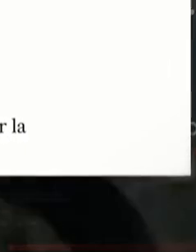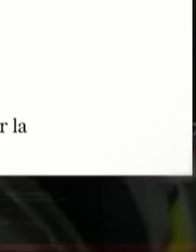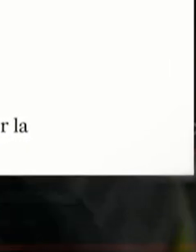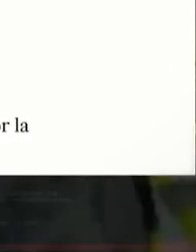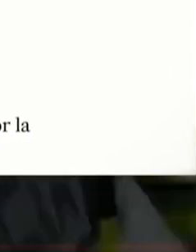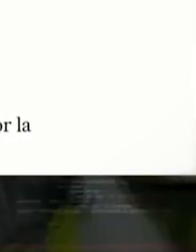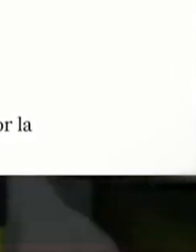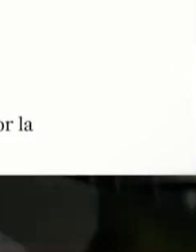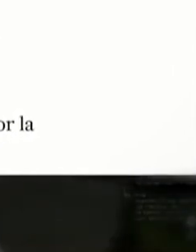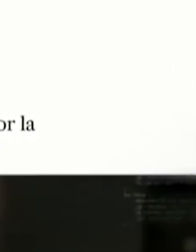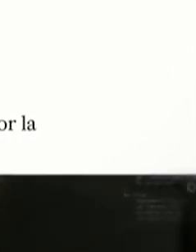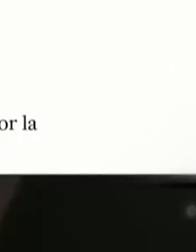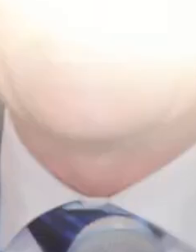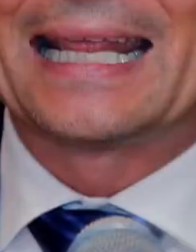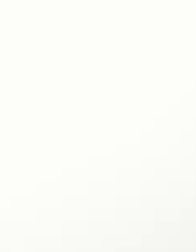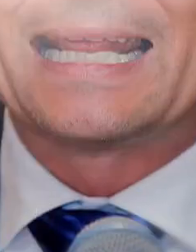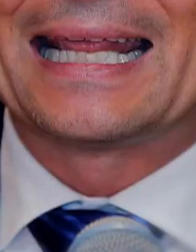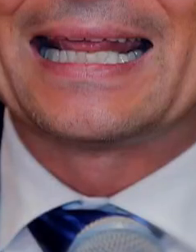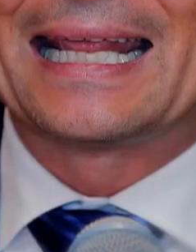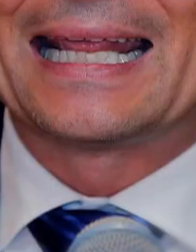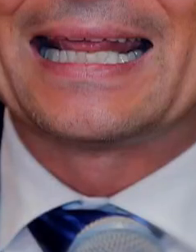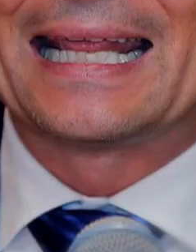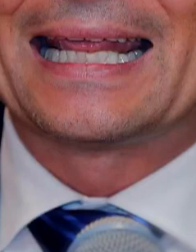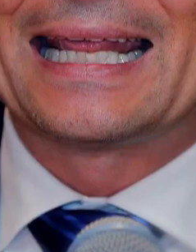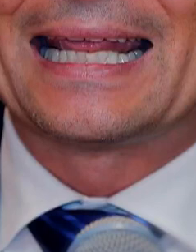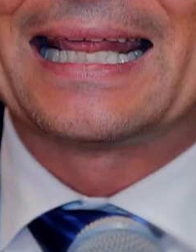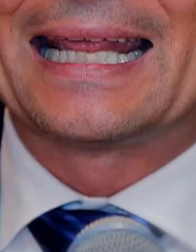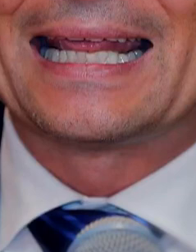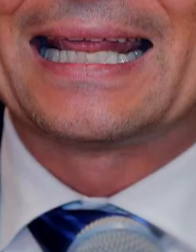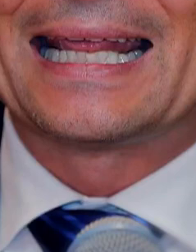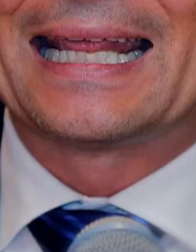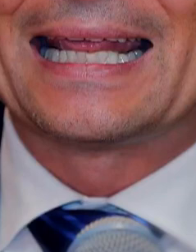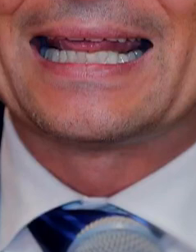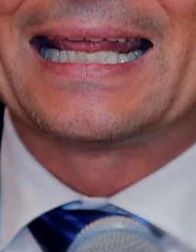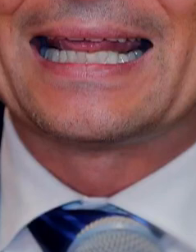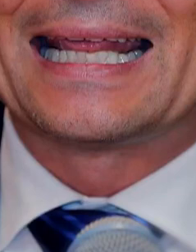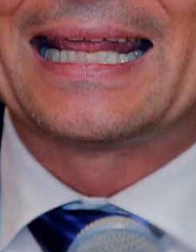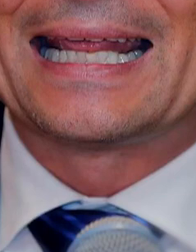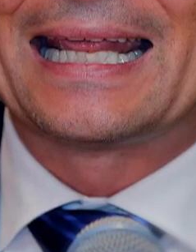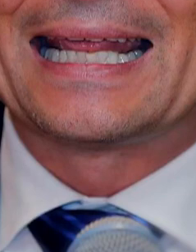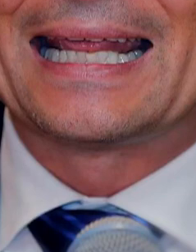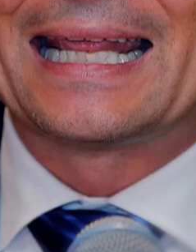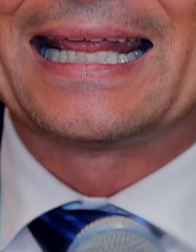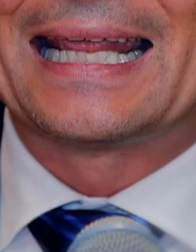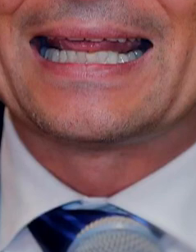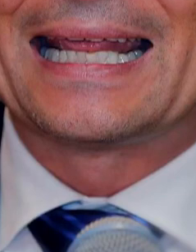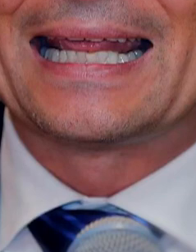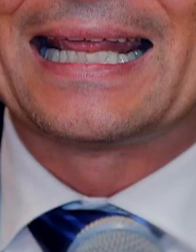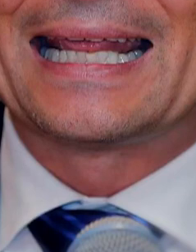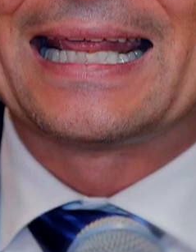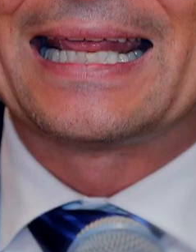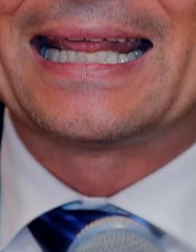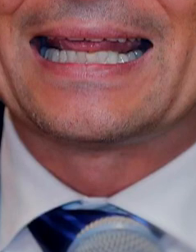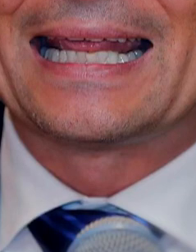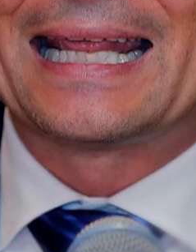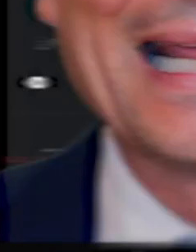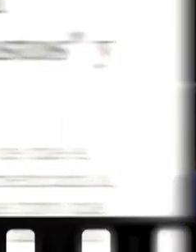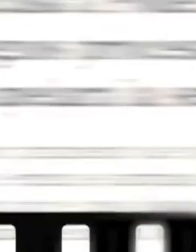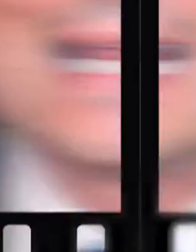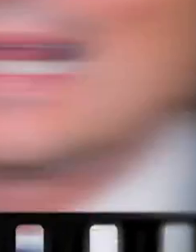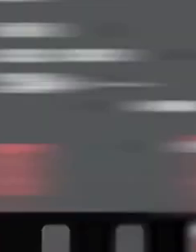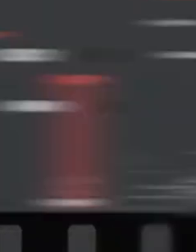de comunicación y redes sociales se han acumulado mentiras y desinformación para defenderlo y atacar al gobierno de